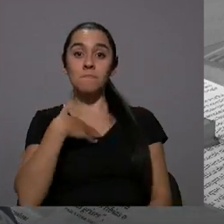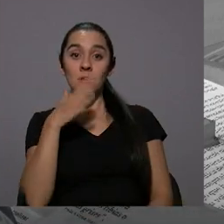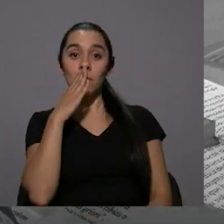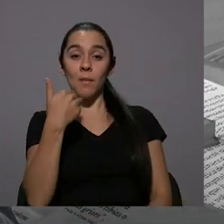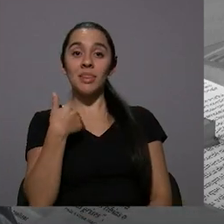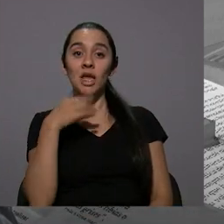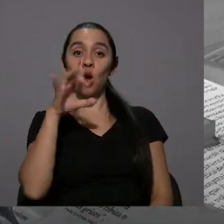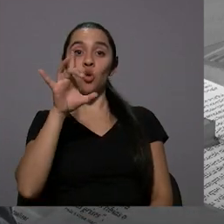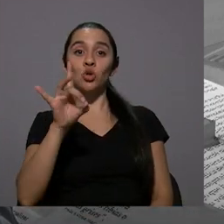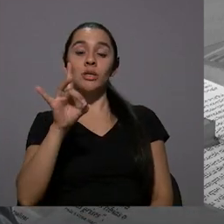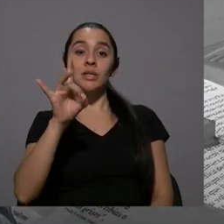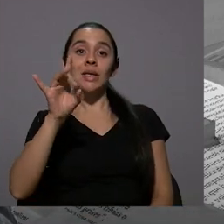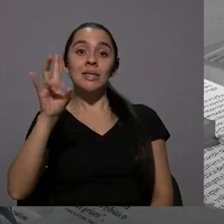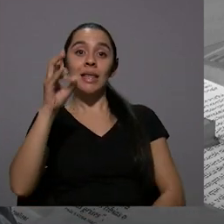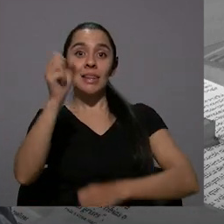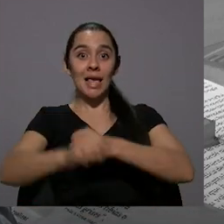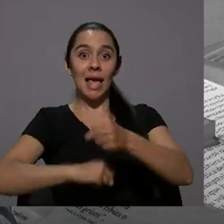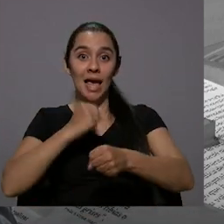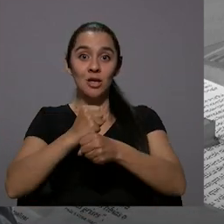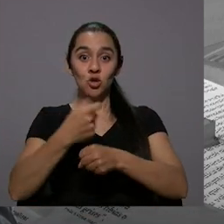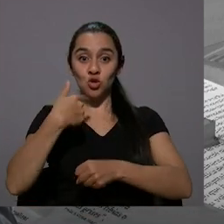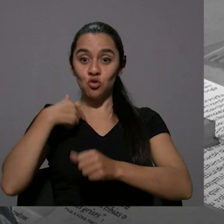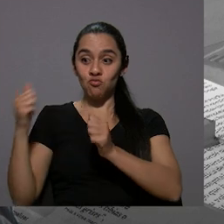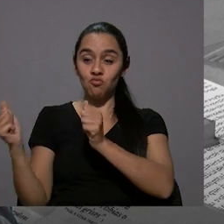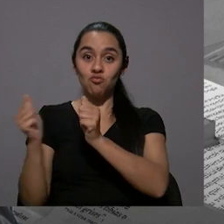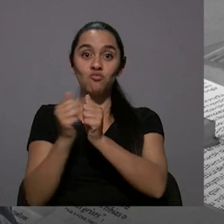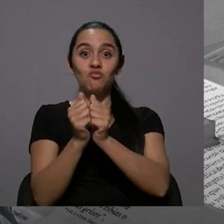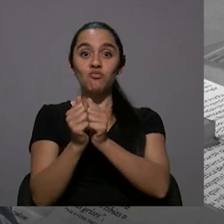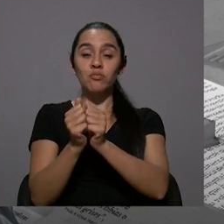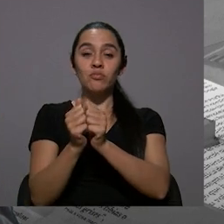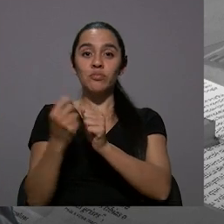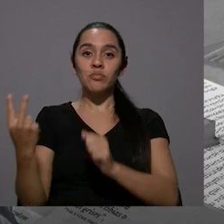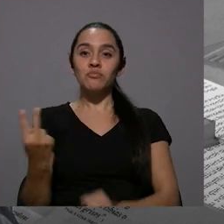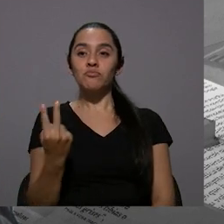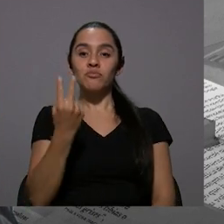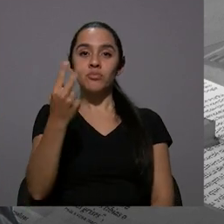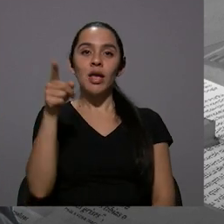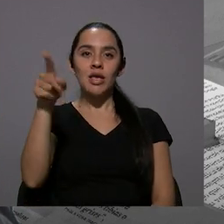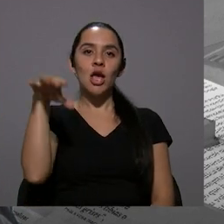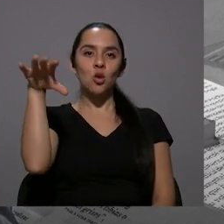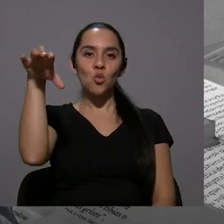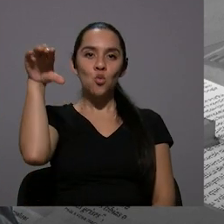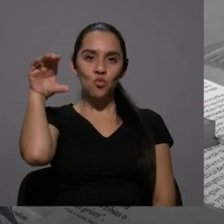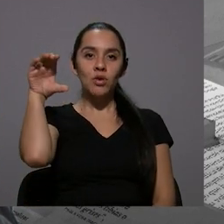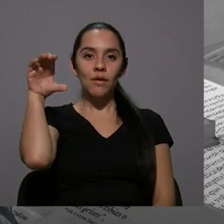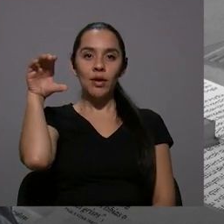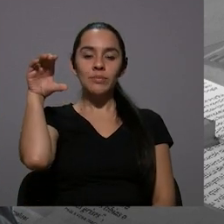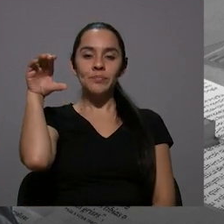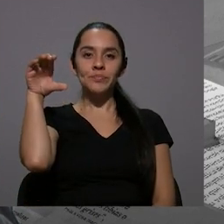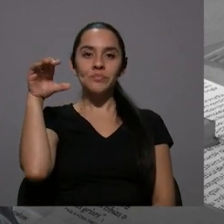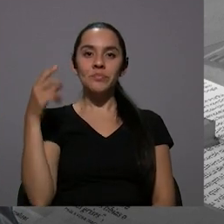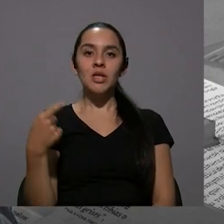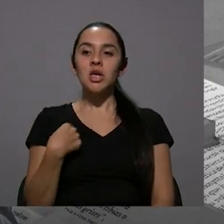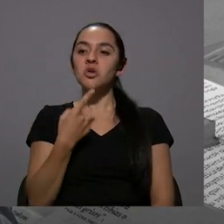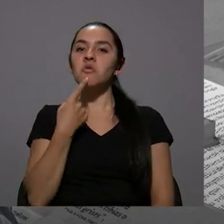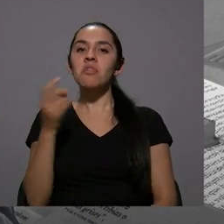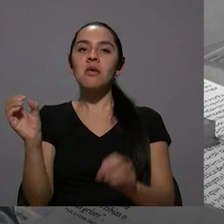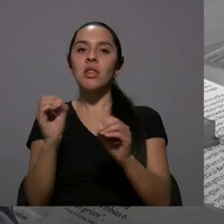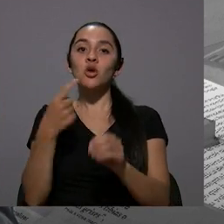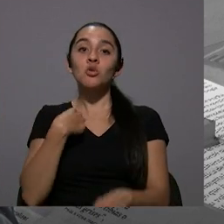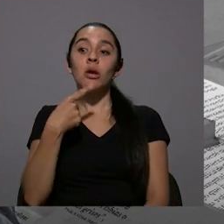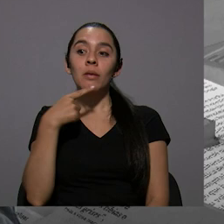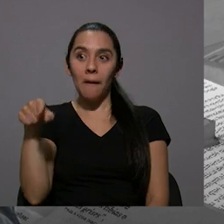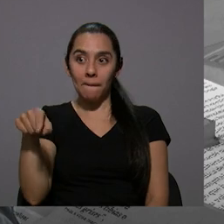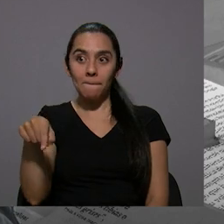mamá tiene 87 años aprovechando su oportunidad yo la llevé en una de estas puntos que había en curat para ser precisos sin decirle nada